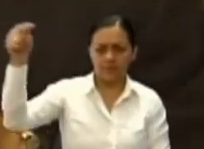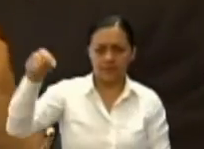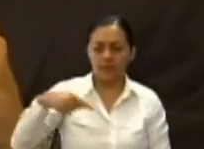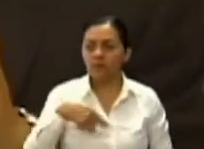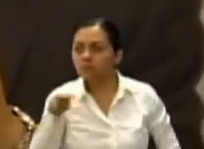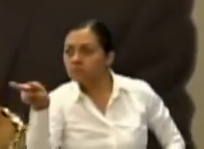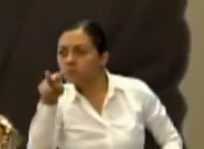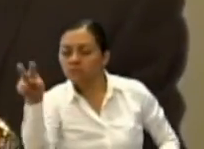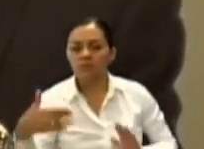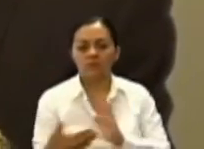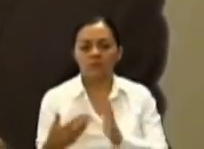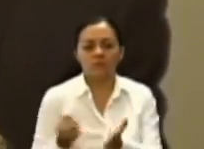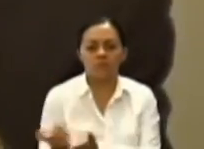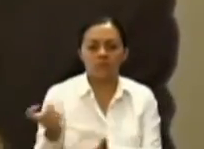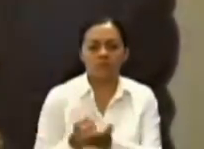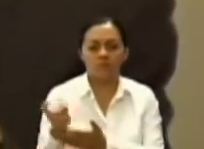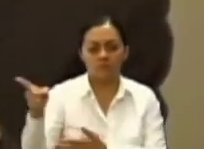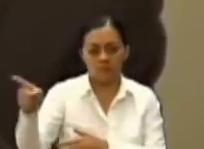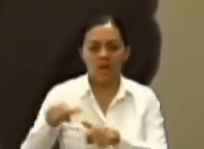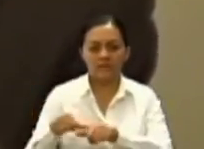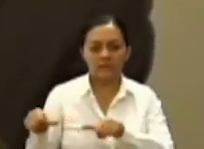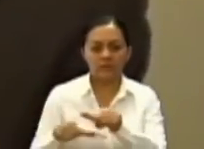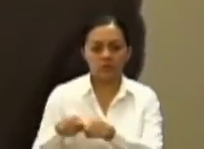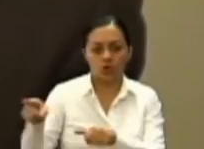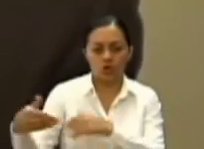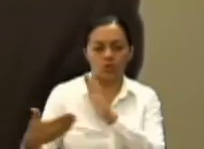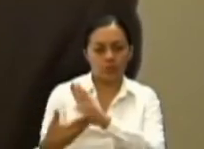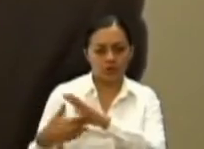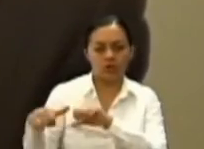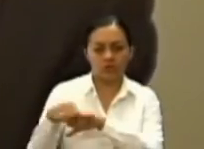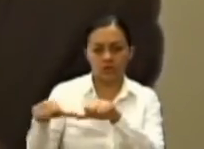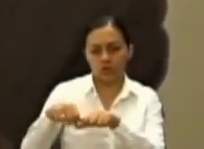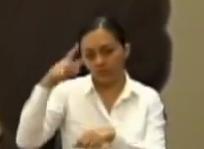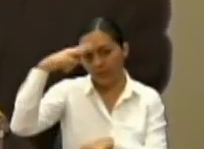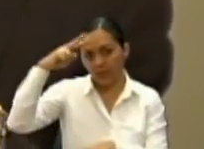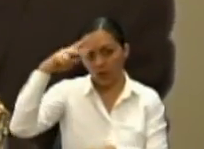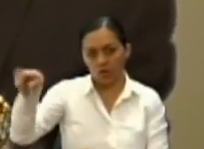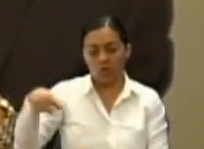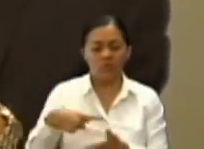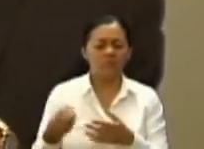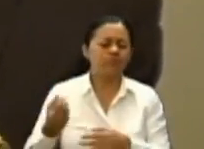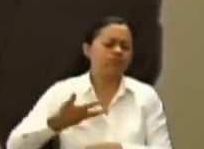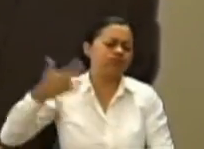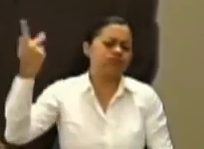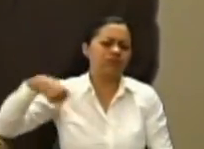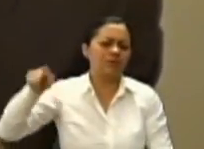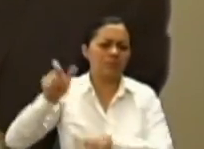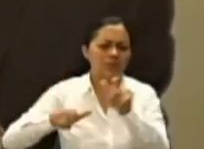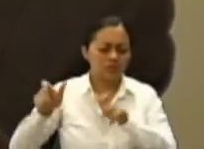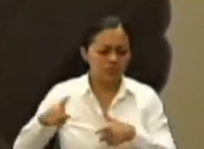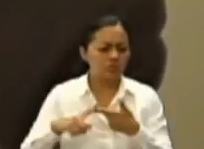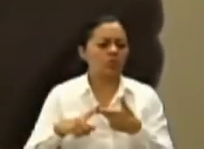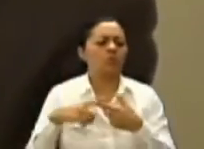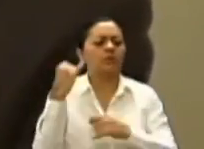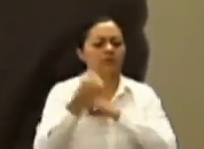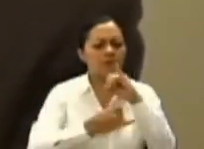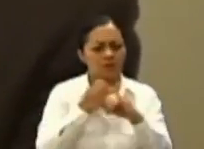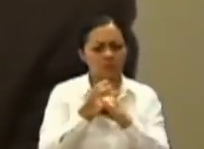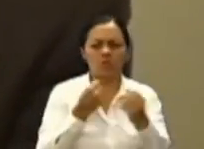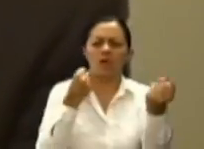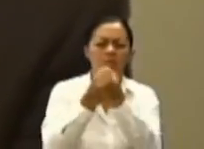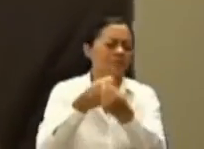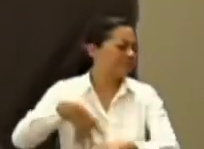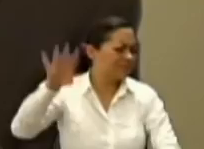campaña en contra esto no es fortuito es y hay millones detrás de esto hay hay publicaciones en el exterior apoyándolas todo